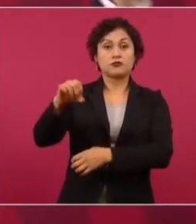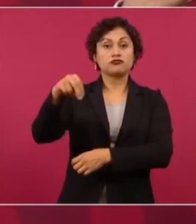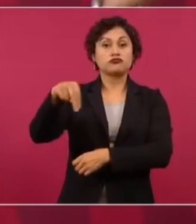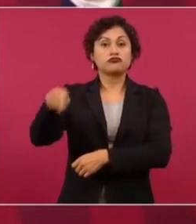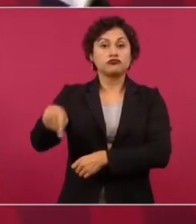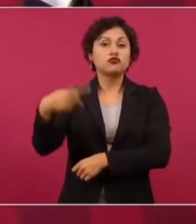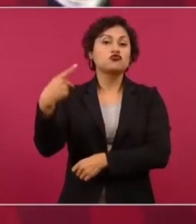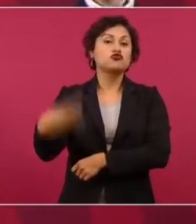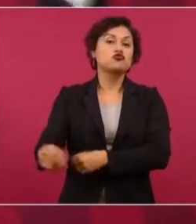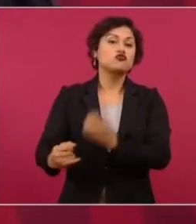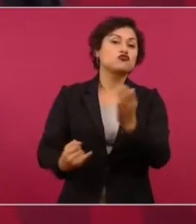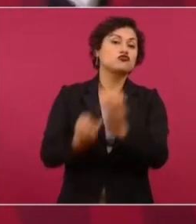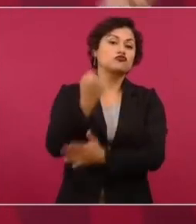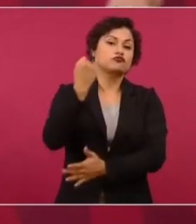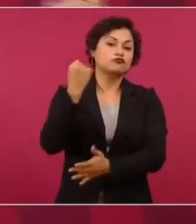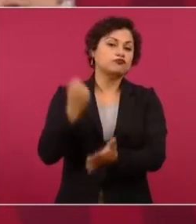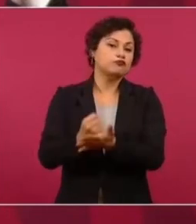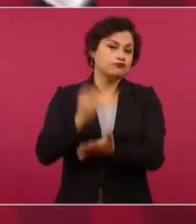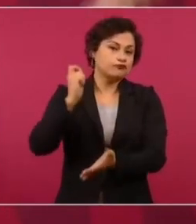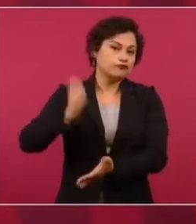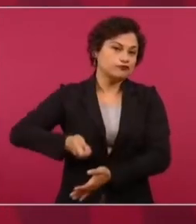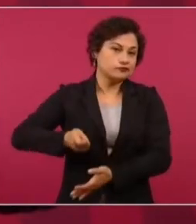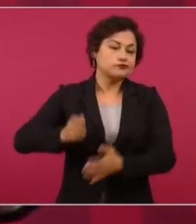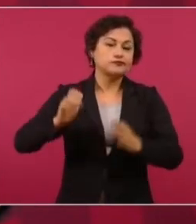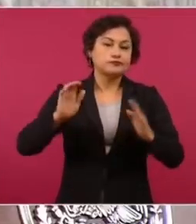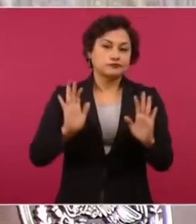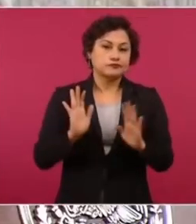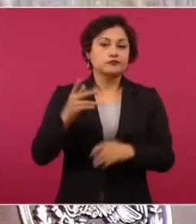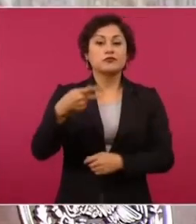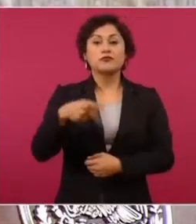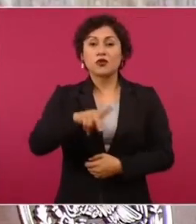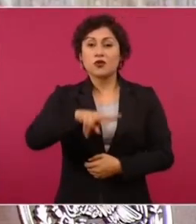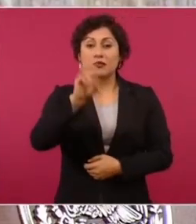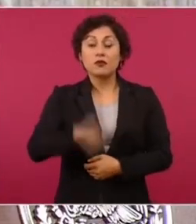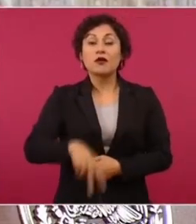cierto es que es pura politiquería,